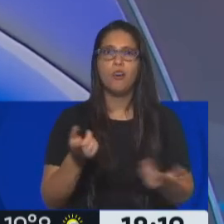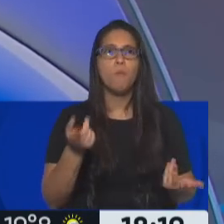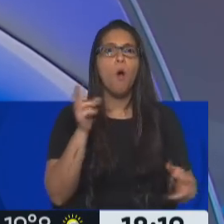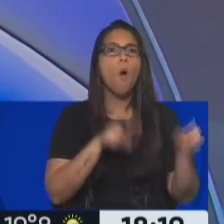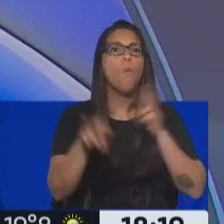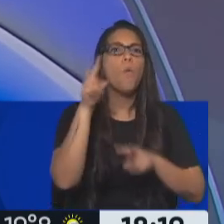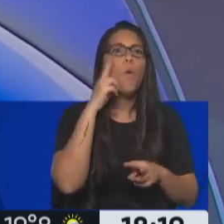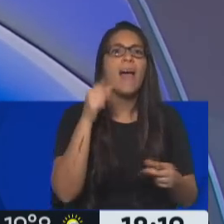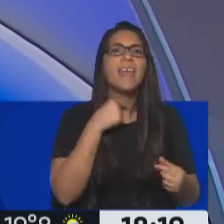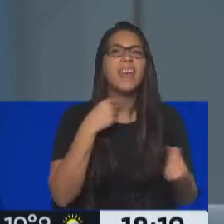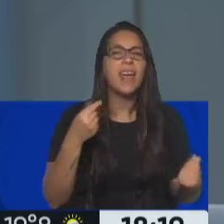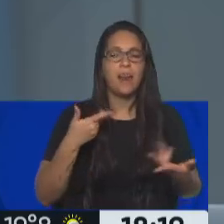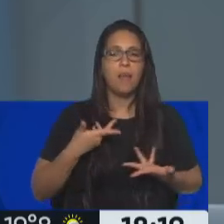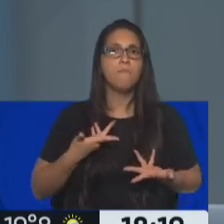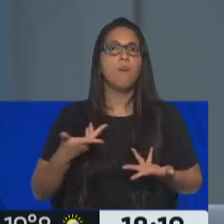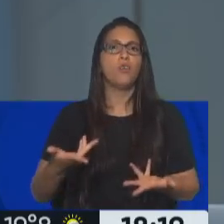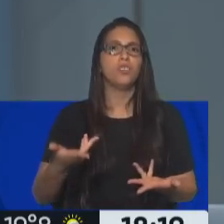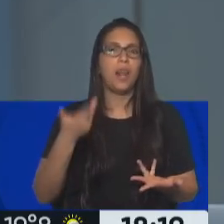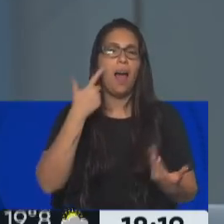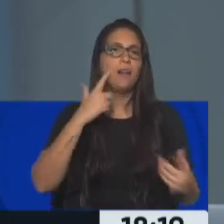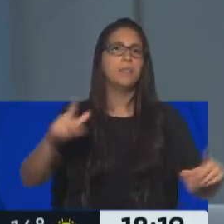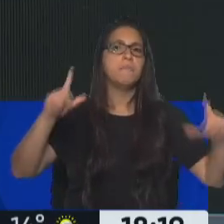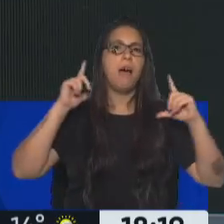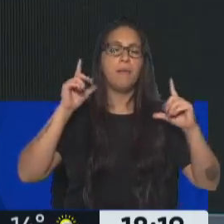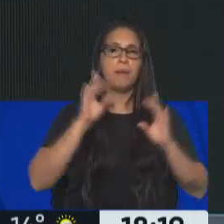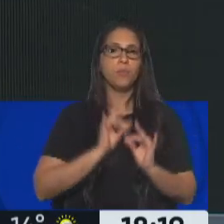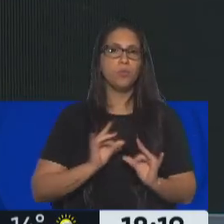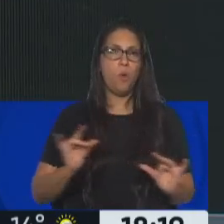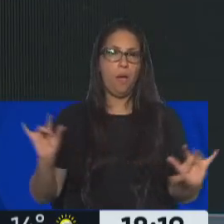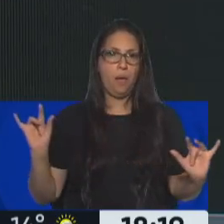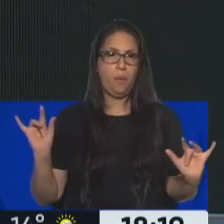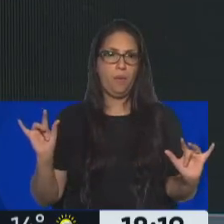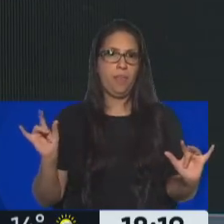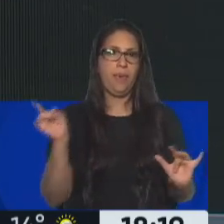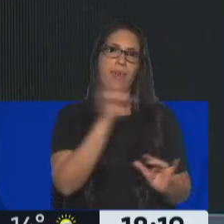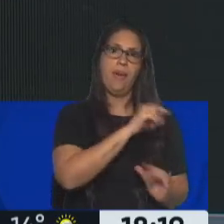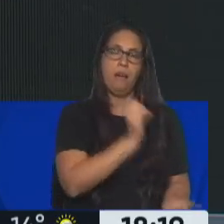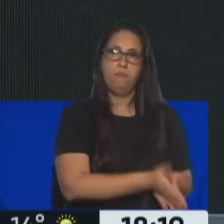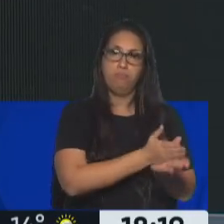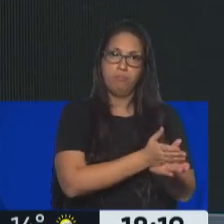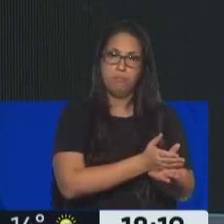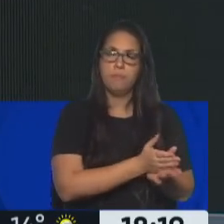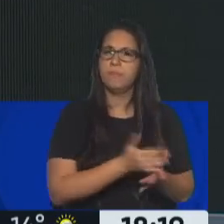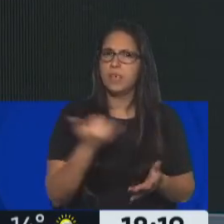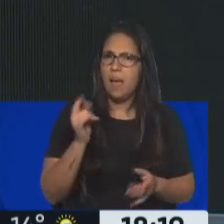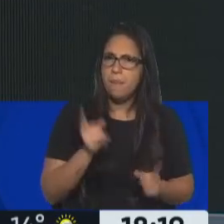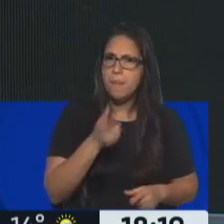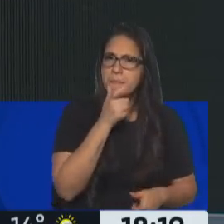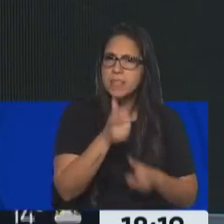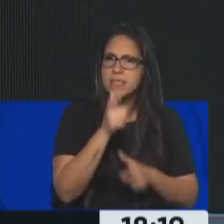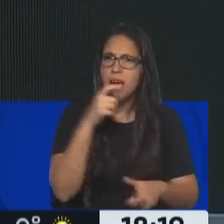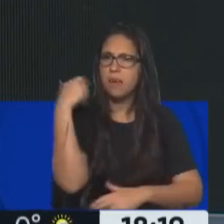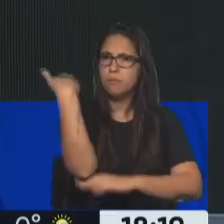buscando dar otra imagen, una imagen más moderada. Seguro, seguro. Hay muchos mensajes en los discursos que ha dado,